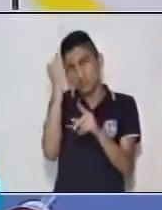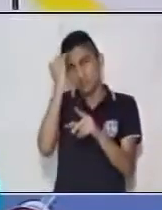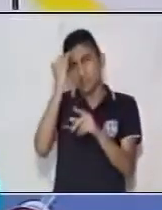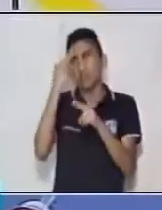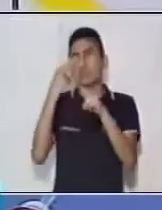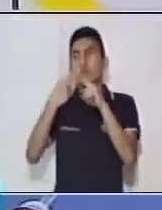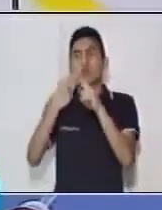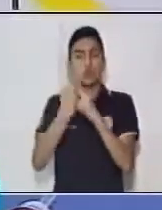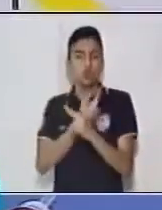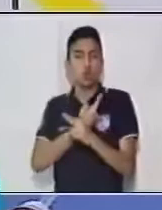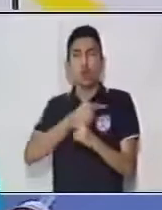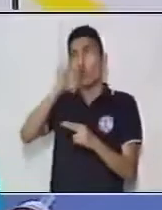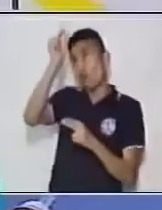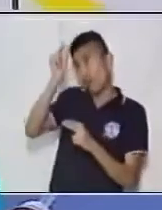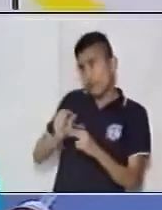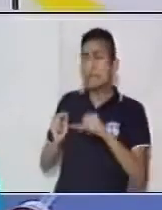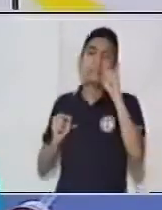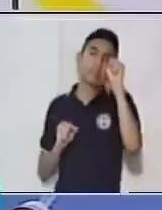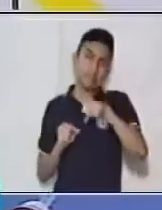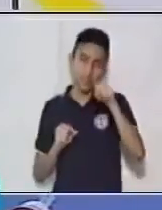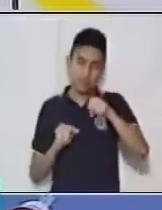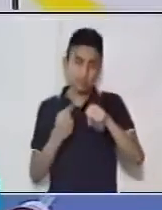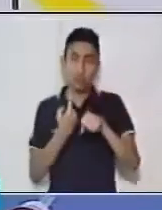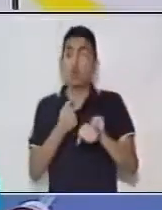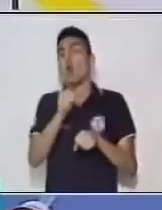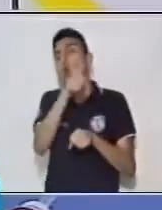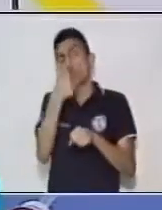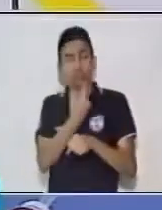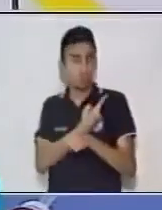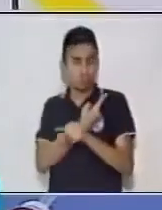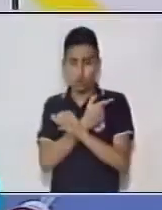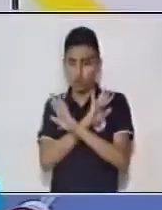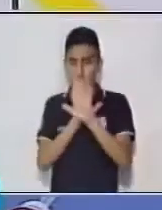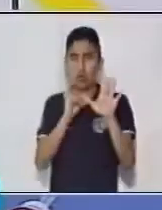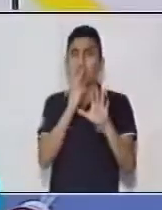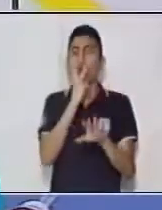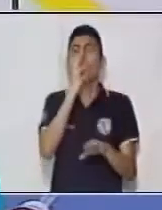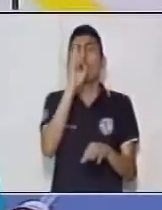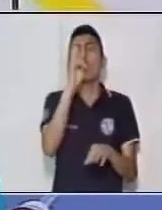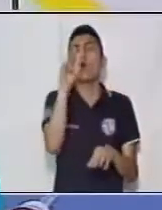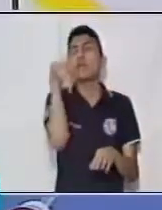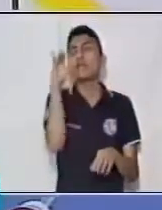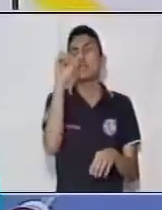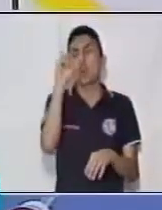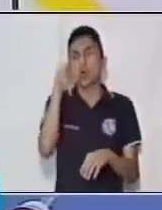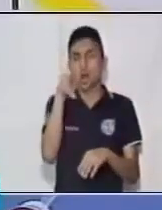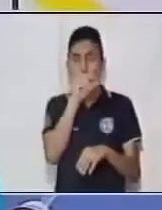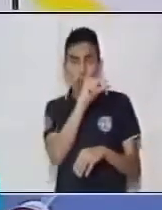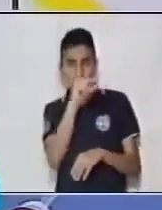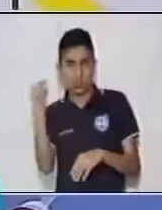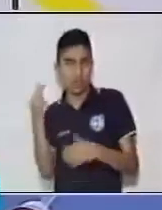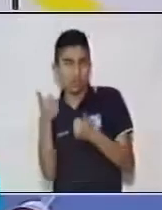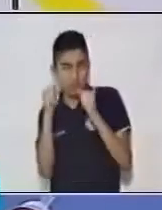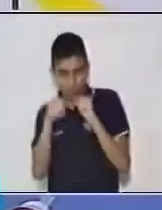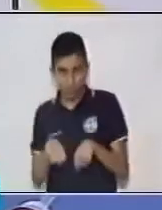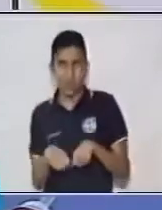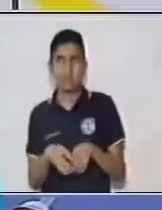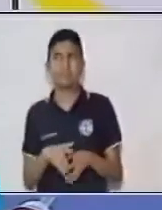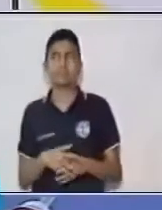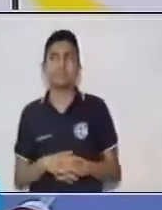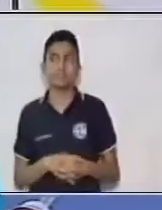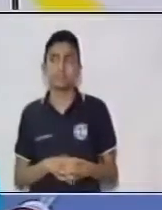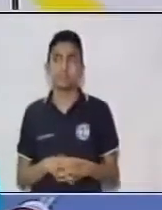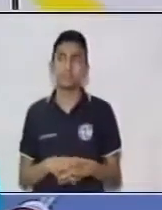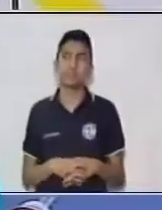horizontal. Esta figura, ¿ves si hay alguna manera de calcularle un eje de simetría en donde